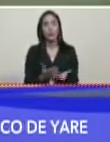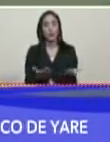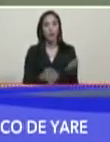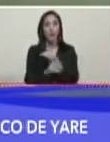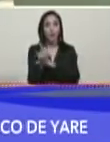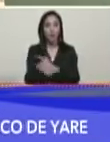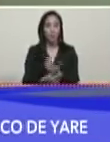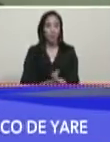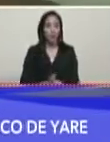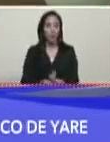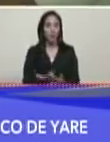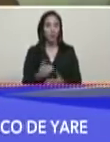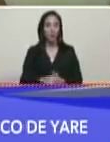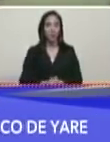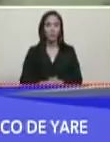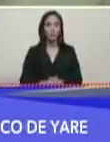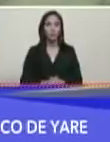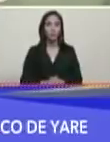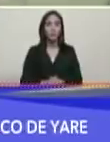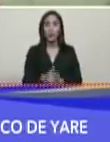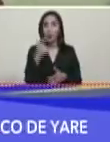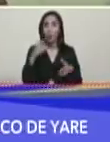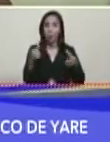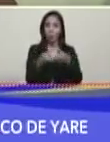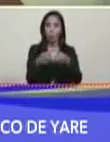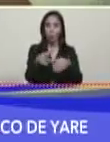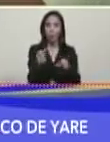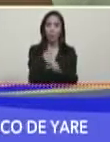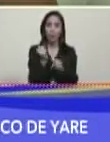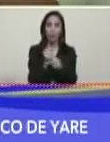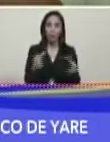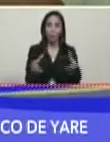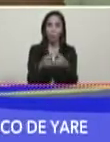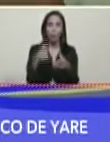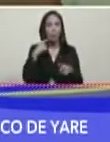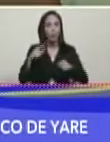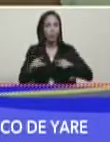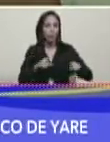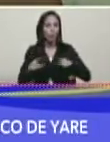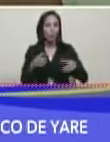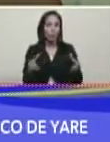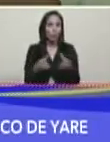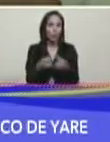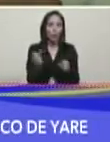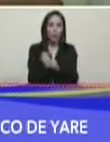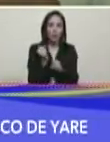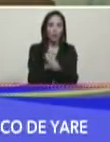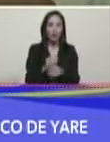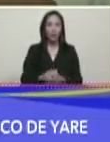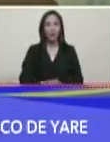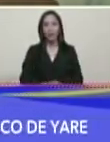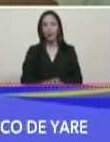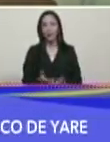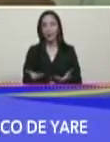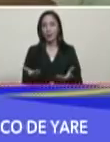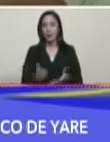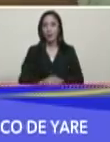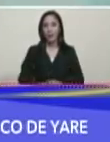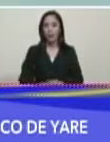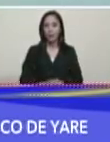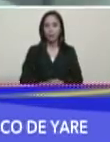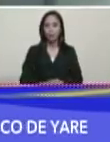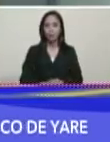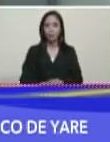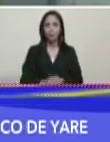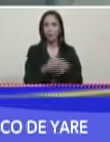que el equipo de control, bien sea llamado PLC